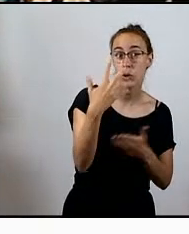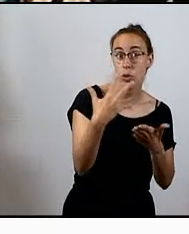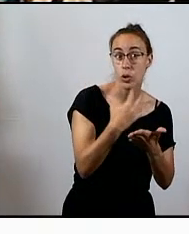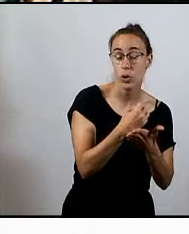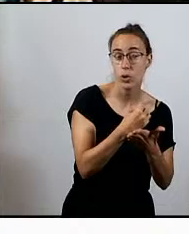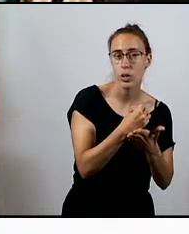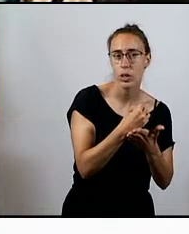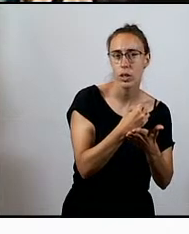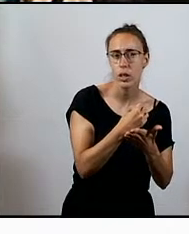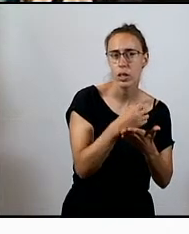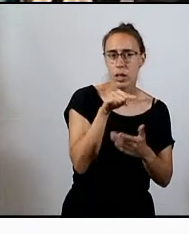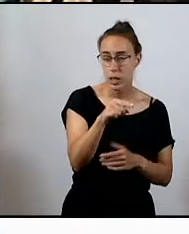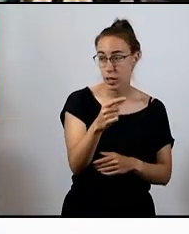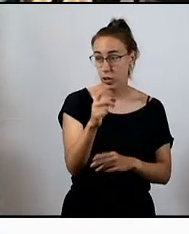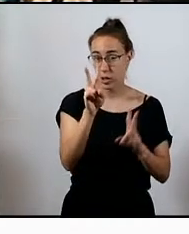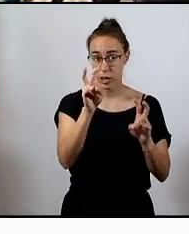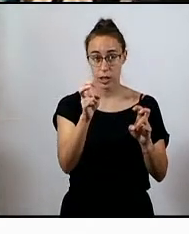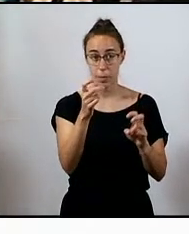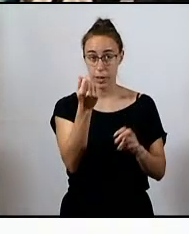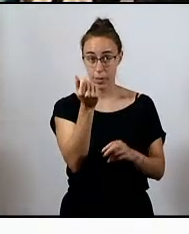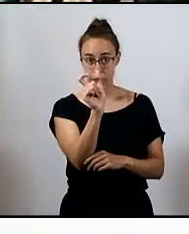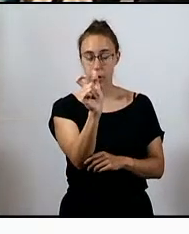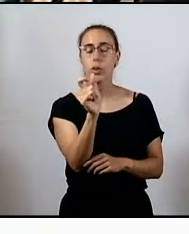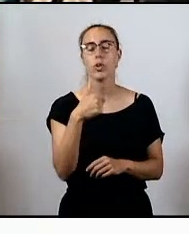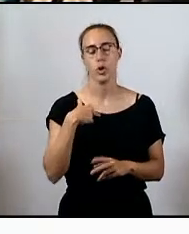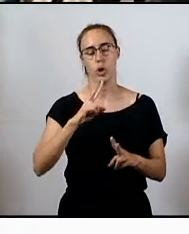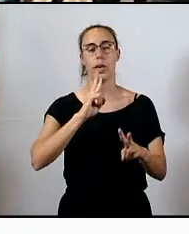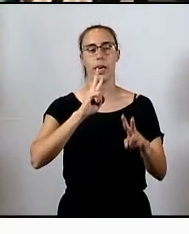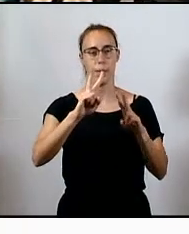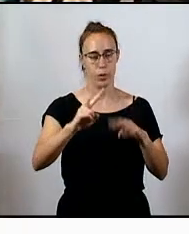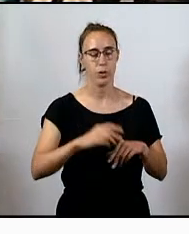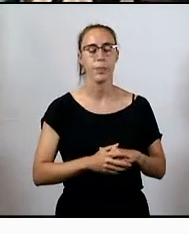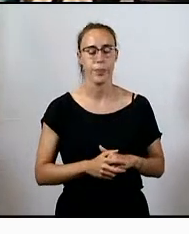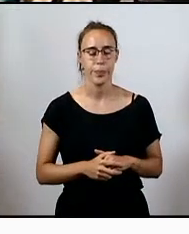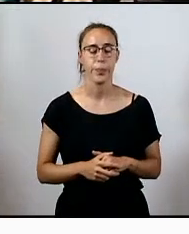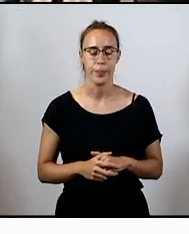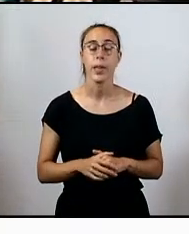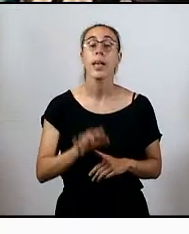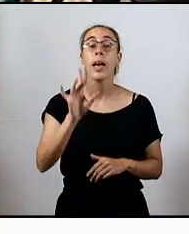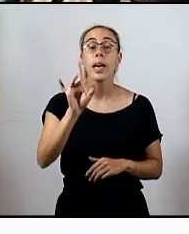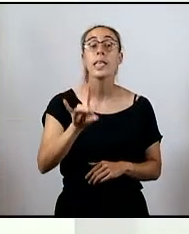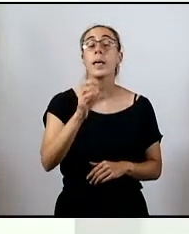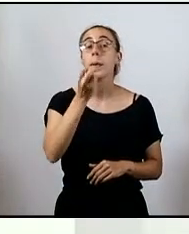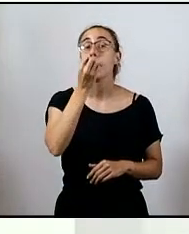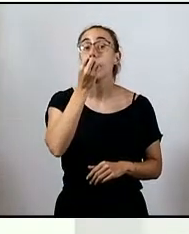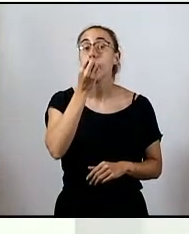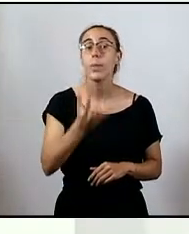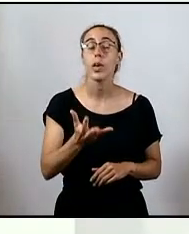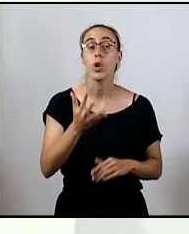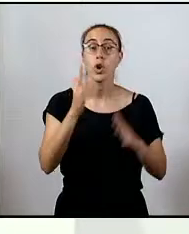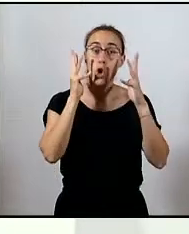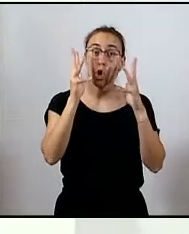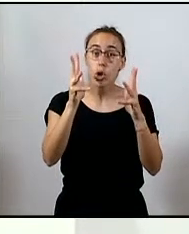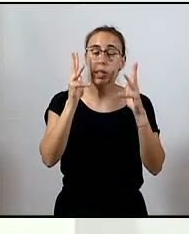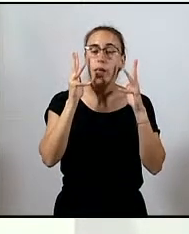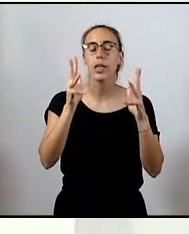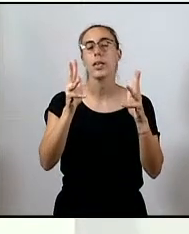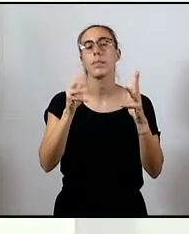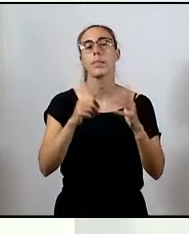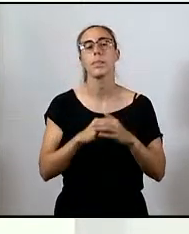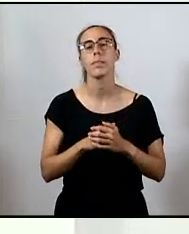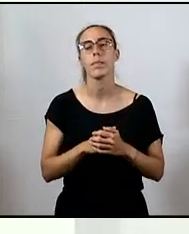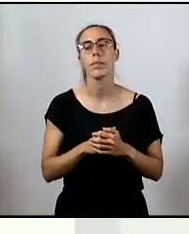de educación? Sí. Le contesto yo entonces. Vale. Que está mirando el otro consejero. Sí. Bueno, la consejería va